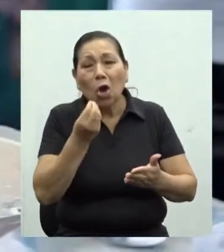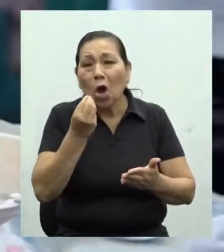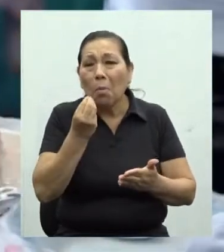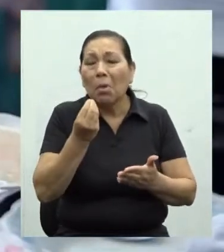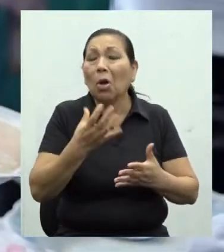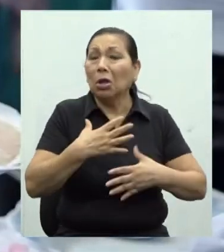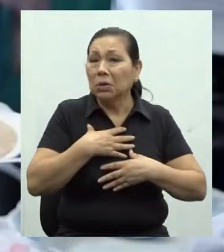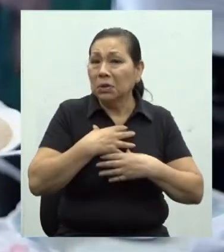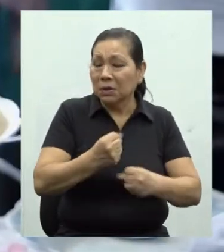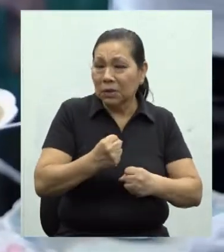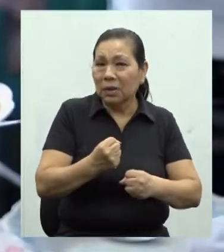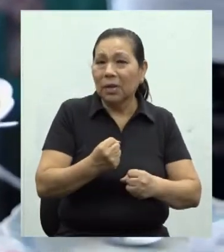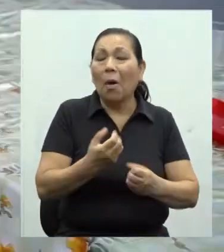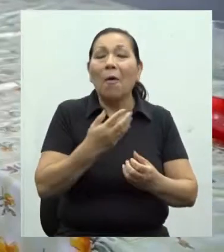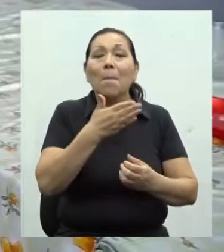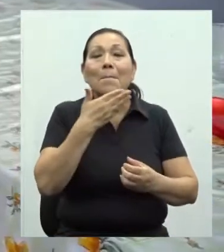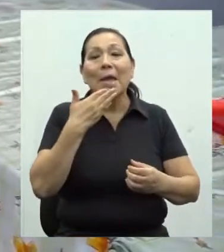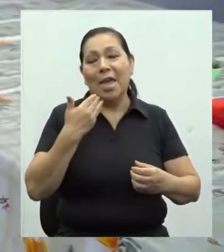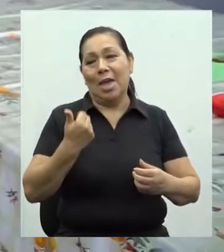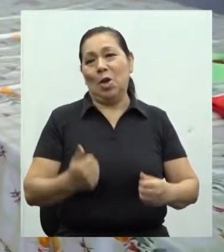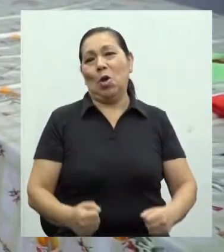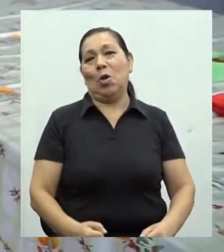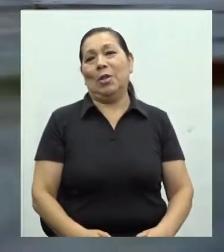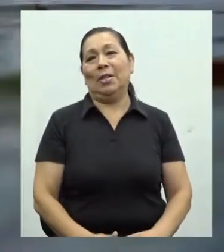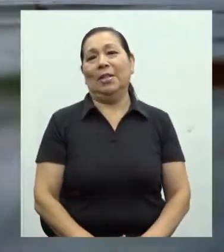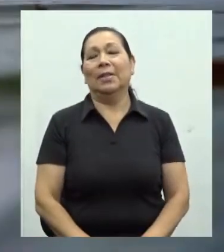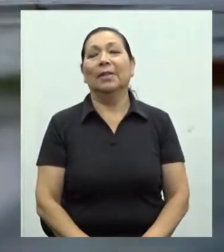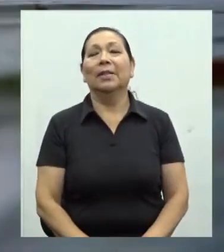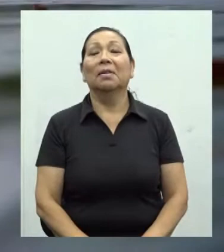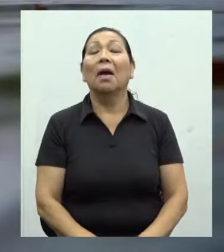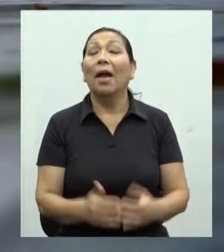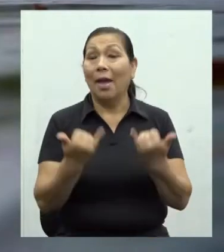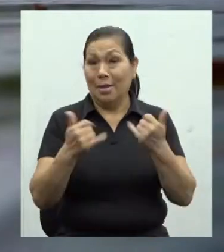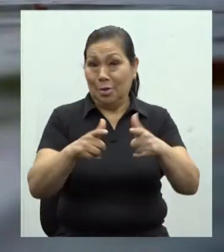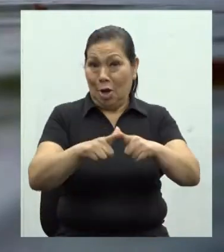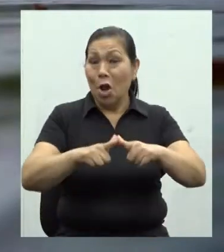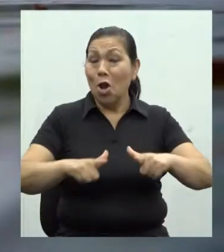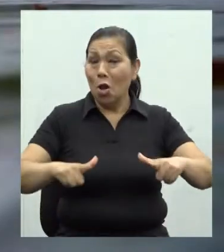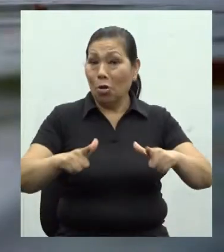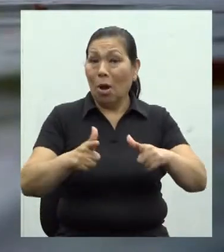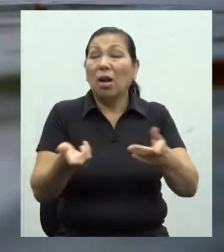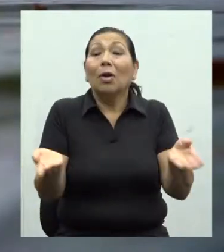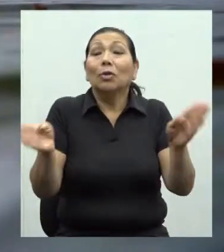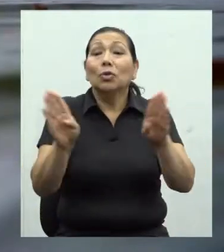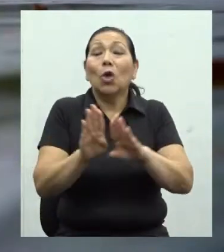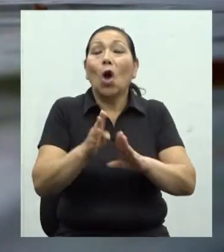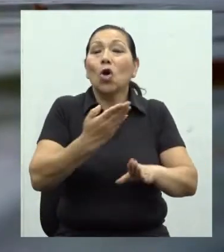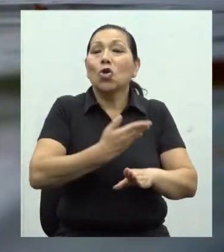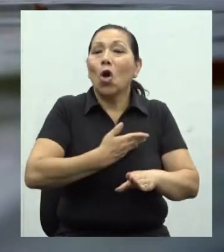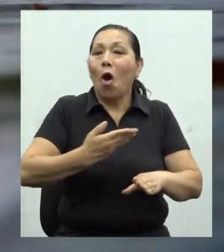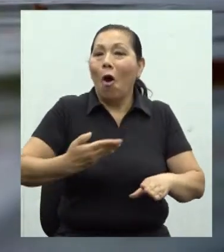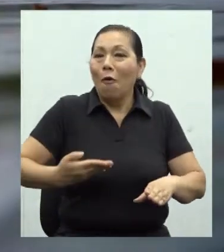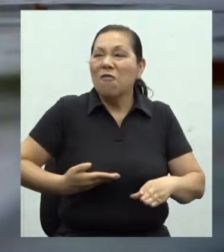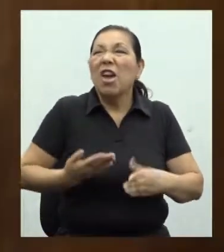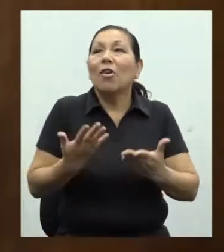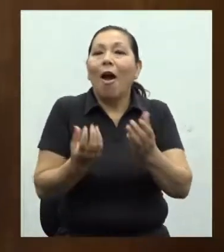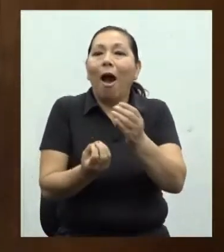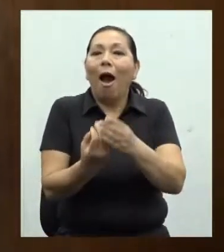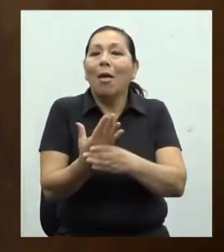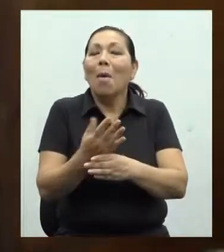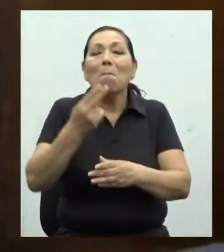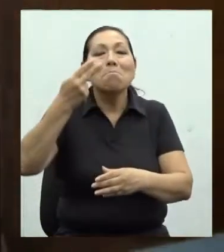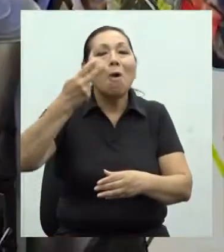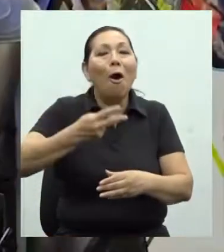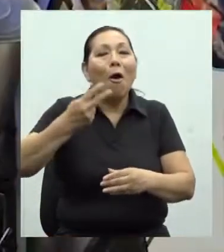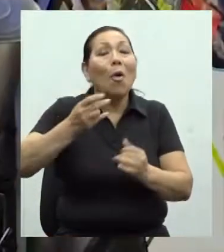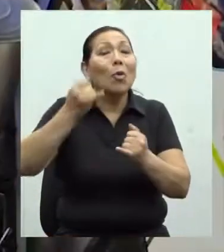alimentos saludables e idóneos. Dicho local fue cerrado por el gobierno regional de Arequipa, debido a